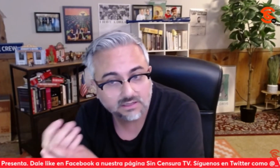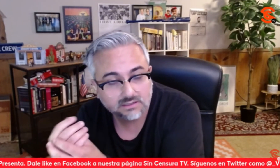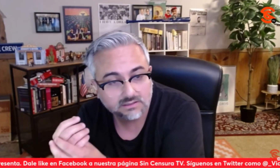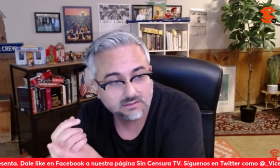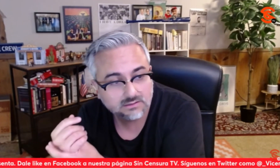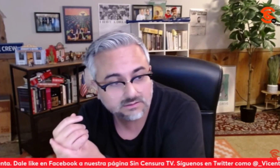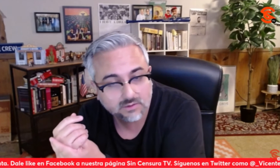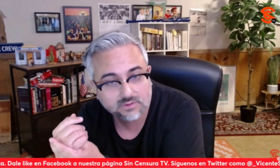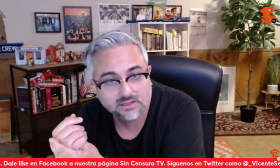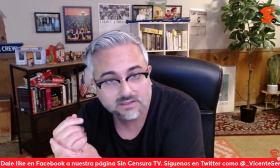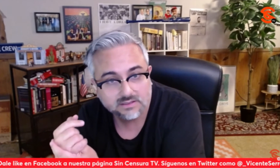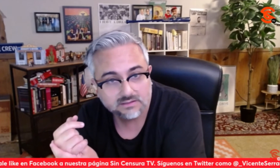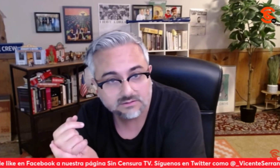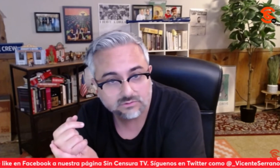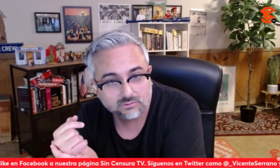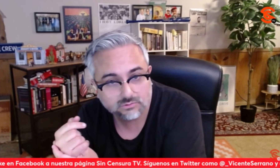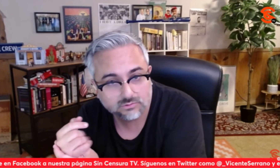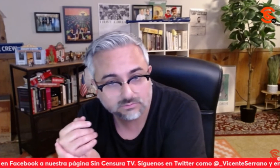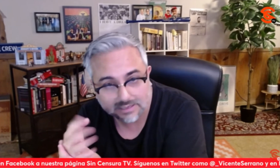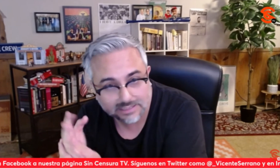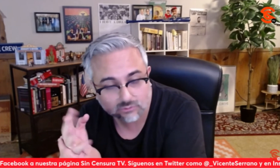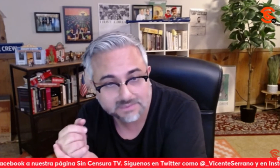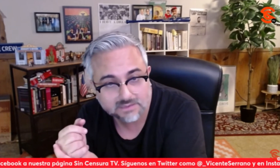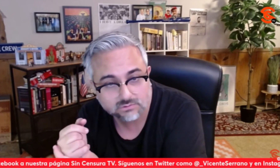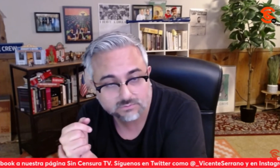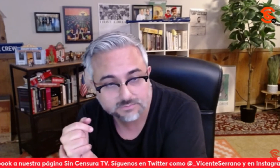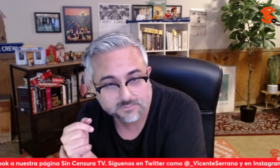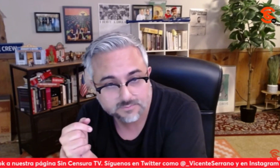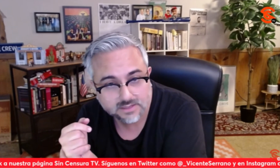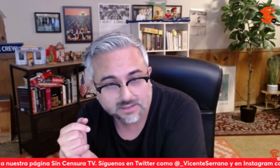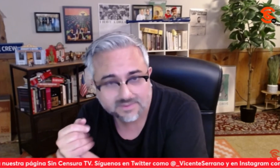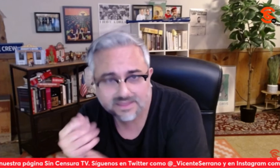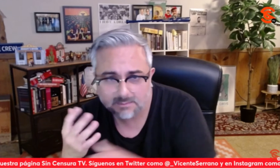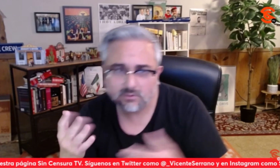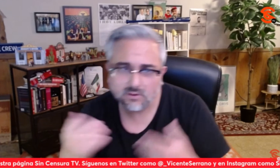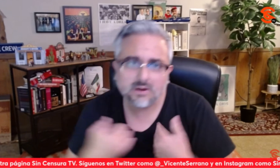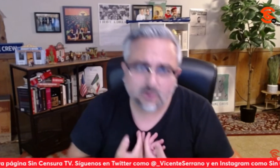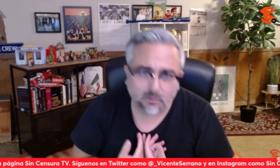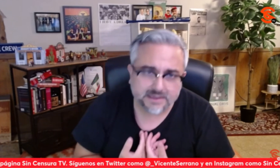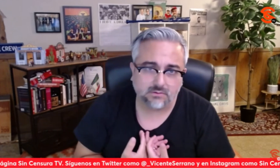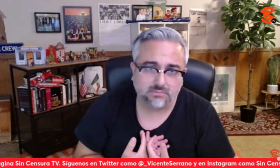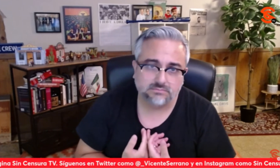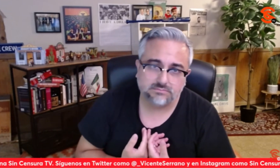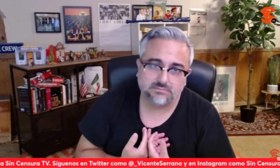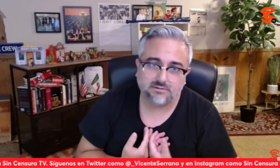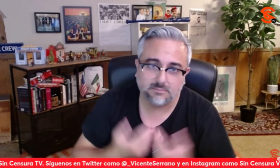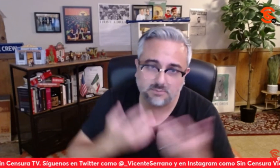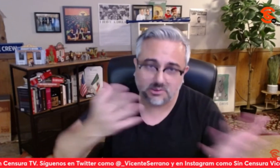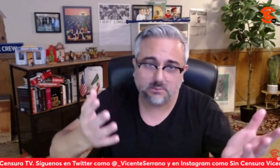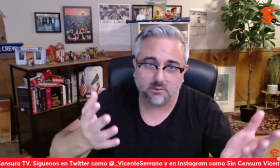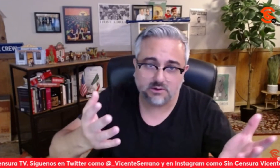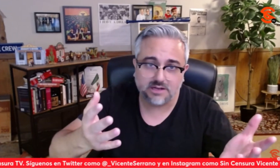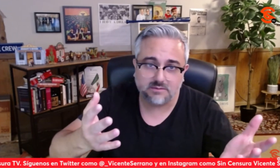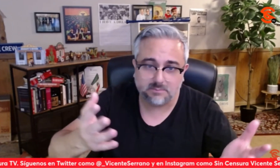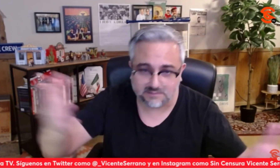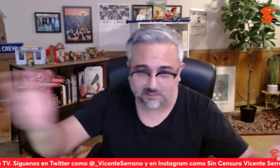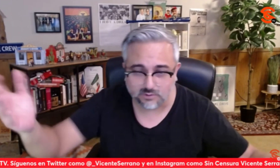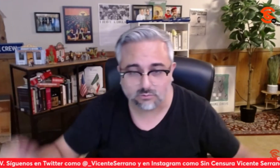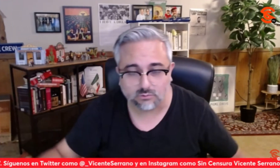la deuda de sus banqueros amigos Déjenme saludar un amigo mío Le pido al equipo que nos grabe para saludar